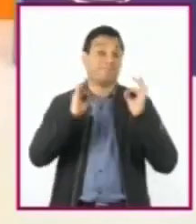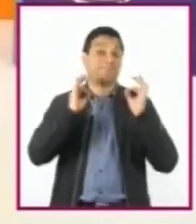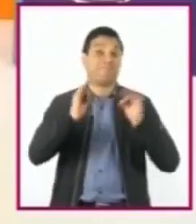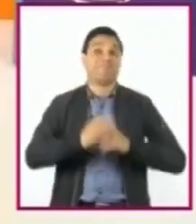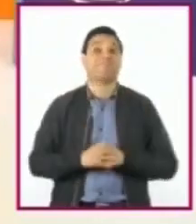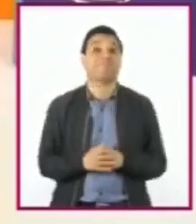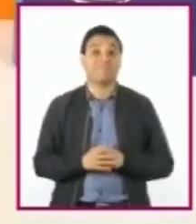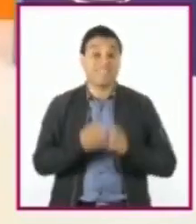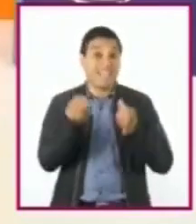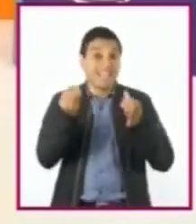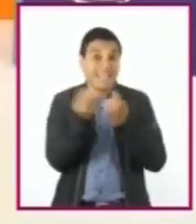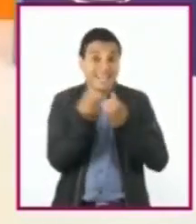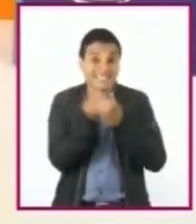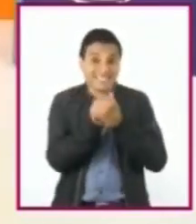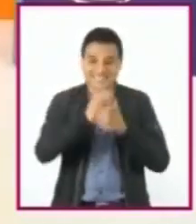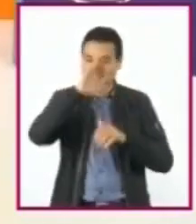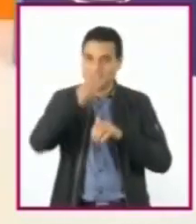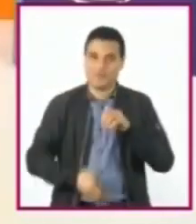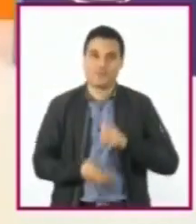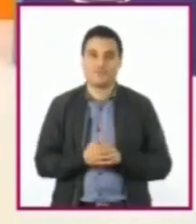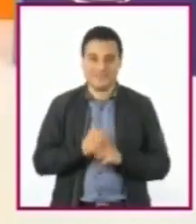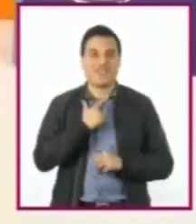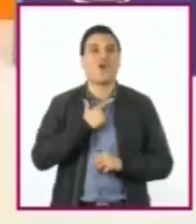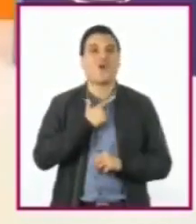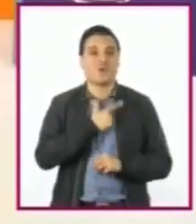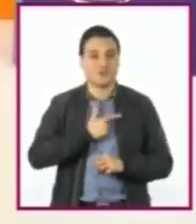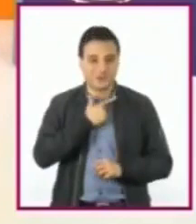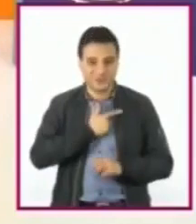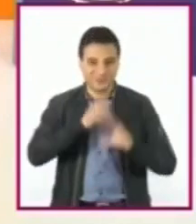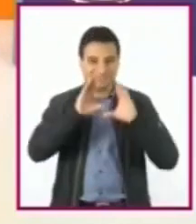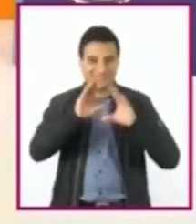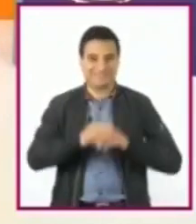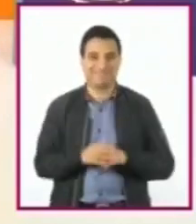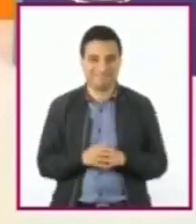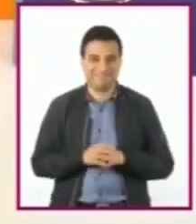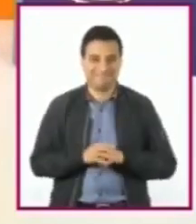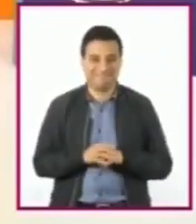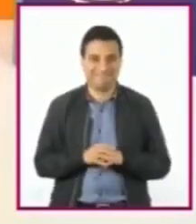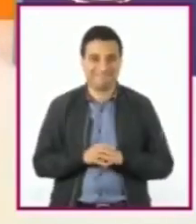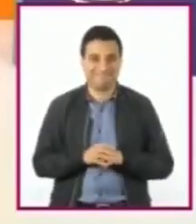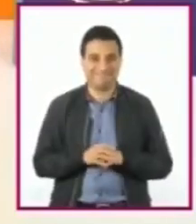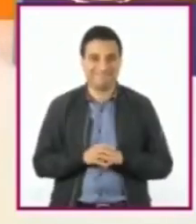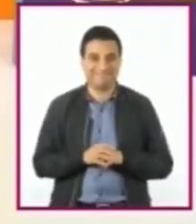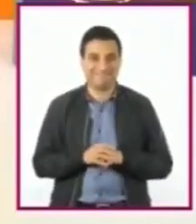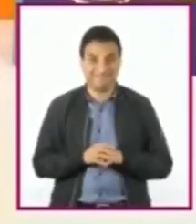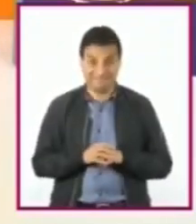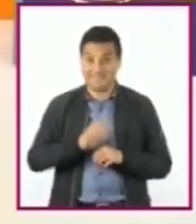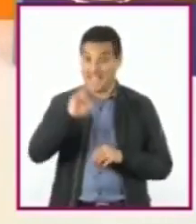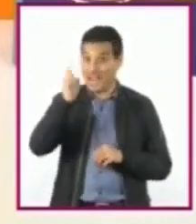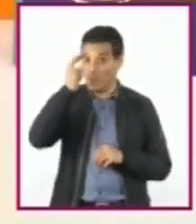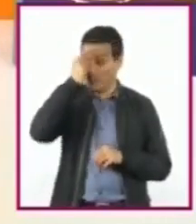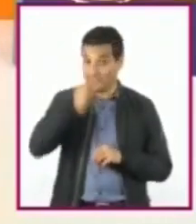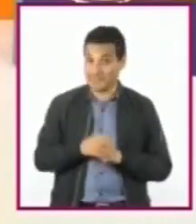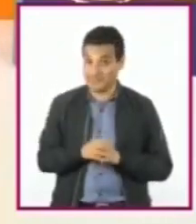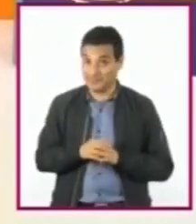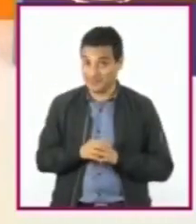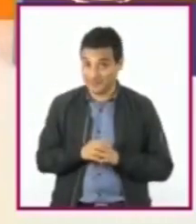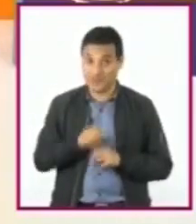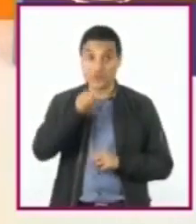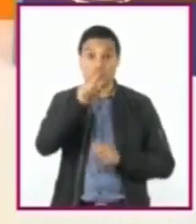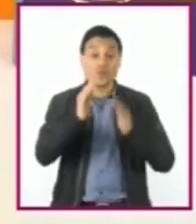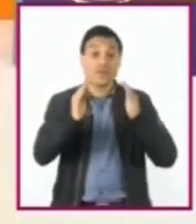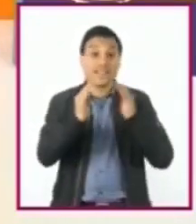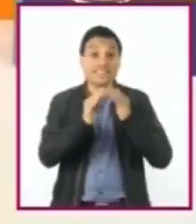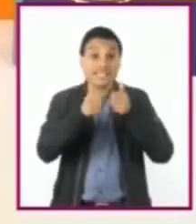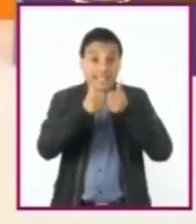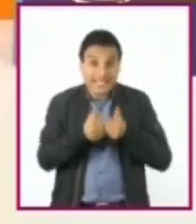¡Excelente! Por hoy ha sido todo. Me dio gusto estar con ustedes en esta sesión de aprendizaje. Recuerden que quedándose en